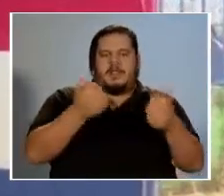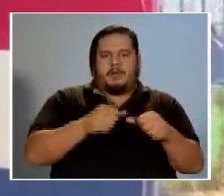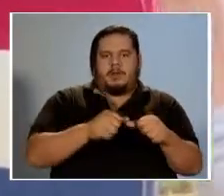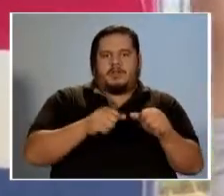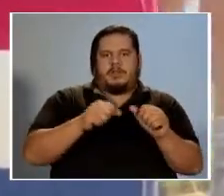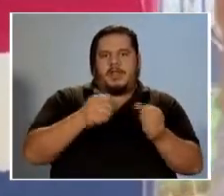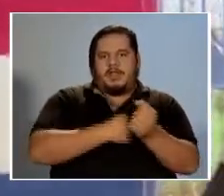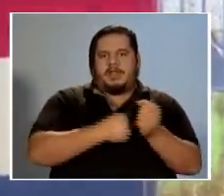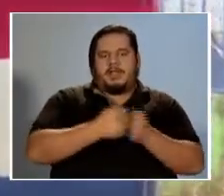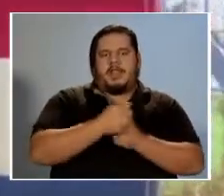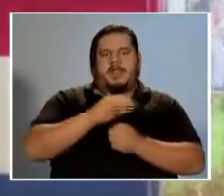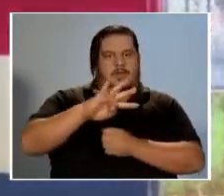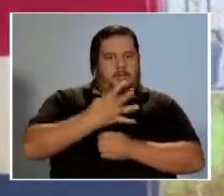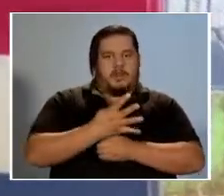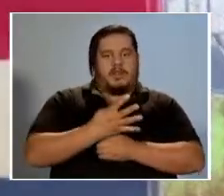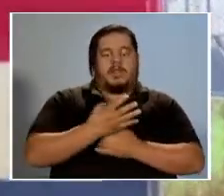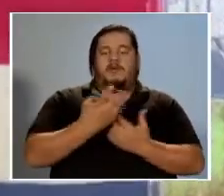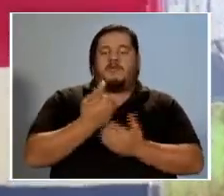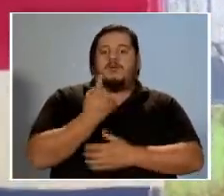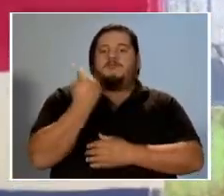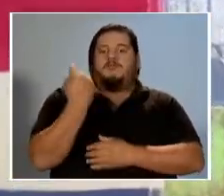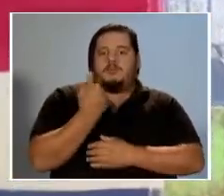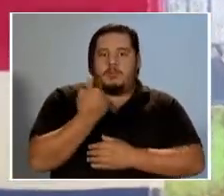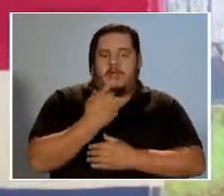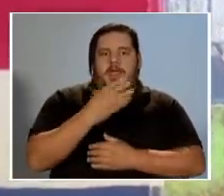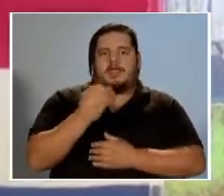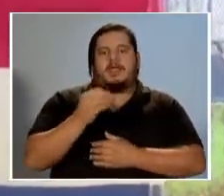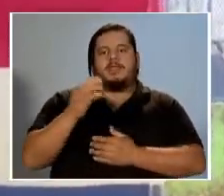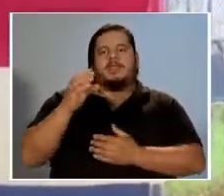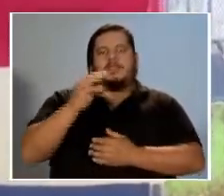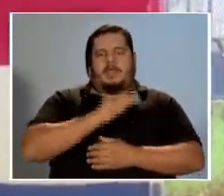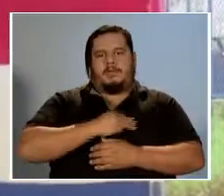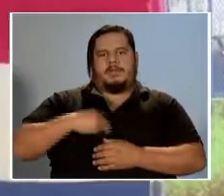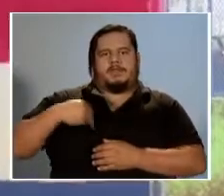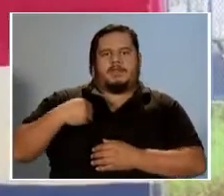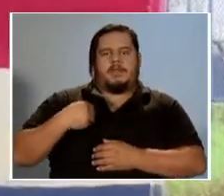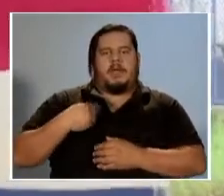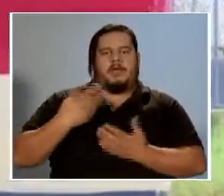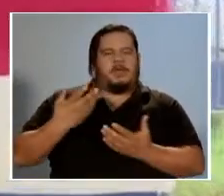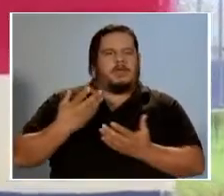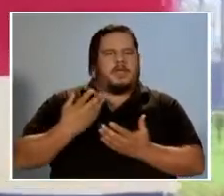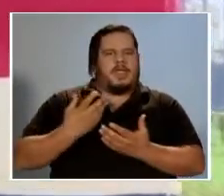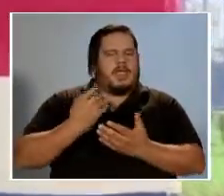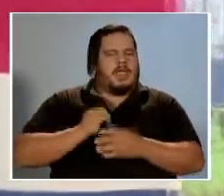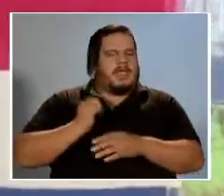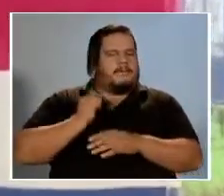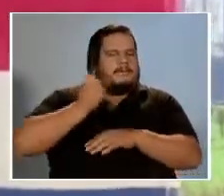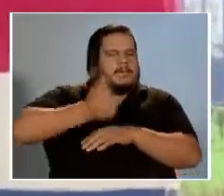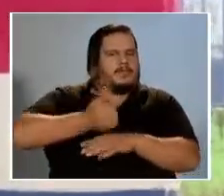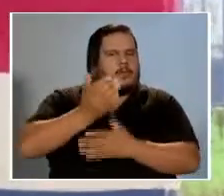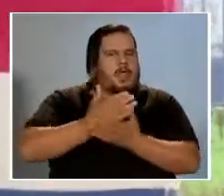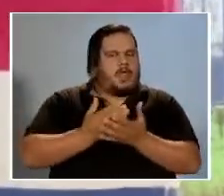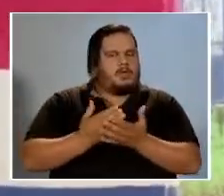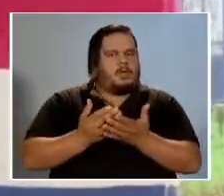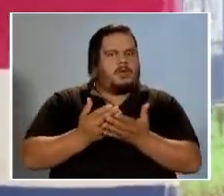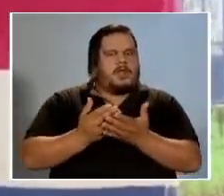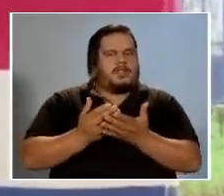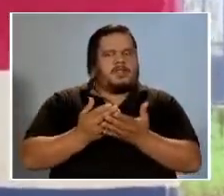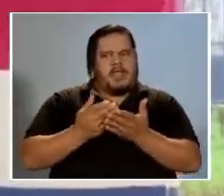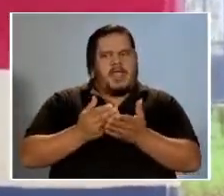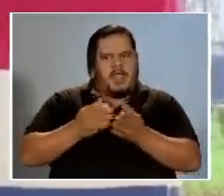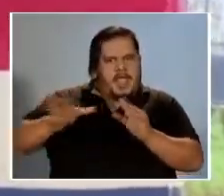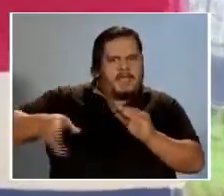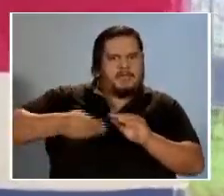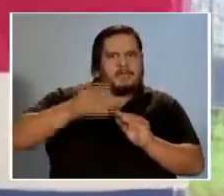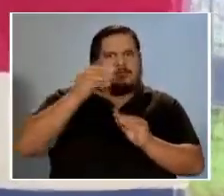fue unánime y además el magistrado Fernando Cruz, quien presidió en forma interina la sesión, planteó objeciones adicionales por no publicarse